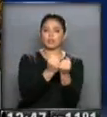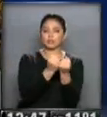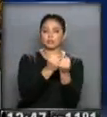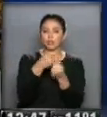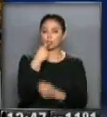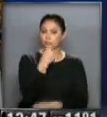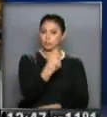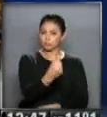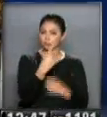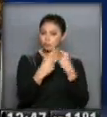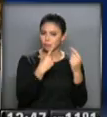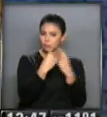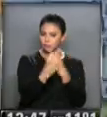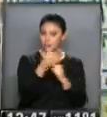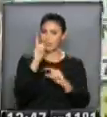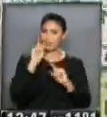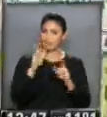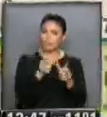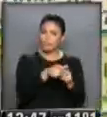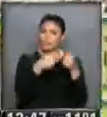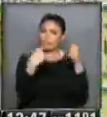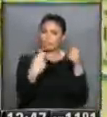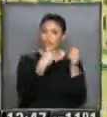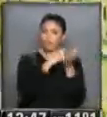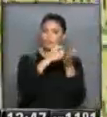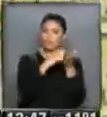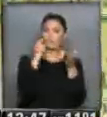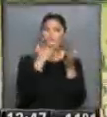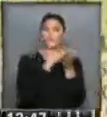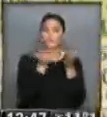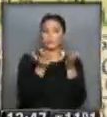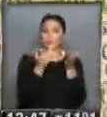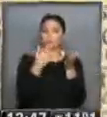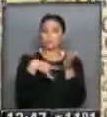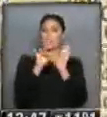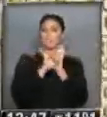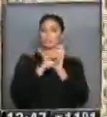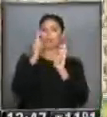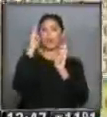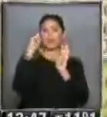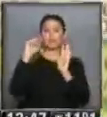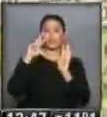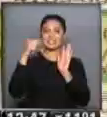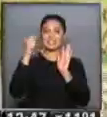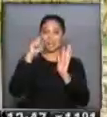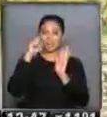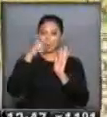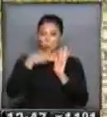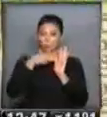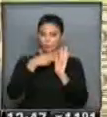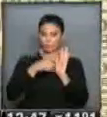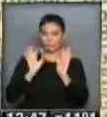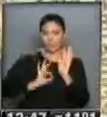Ángeles continúa publicando avisos de comercio sexual incumpliendo el decreto 96 del